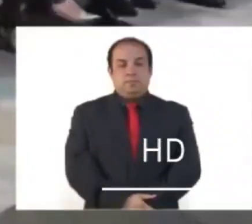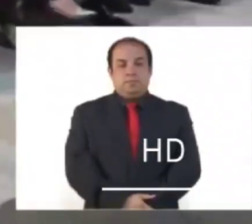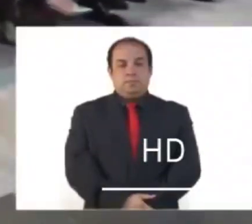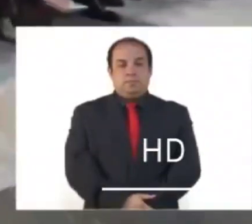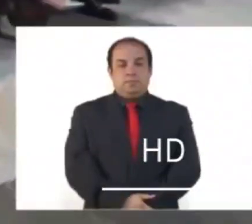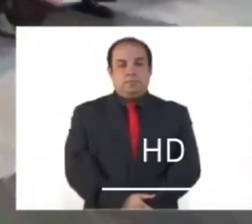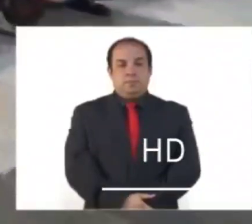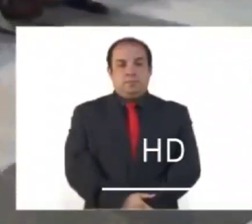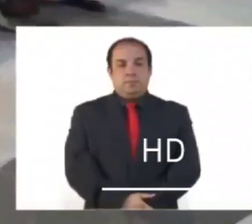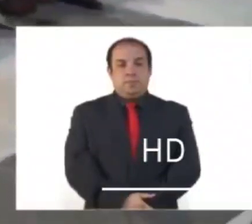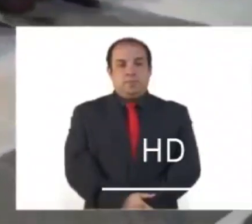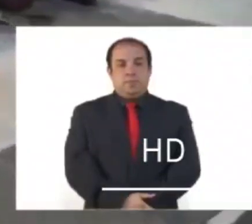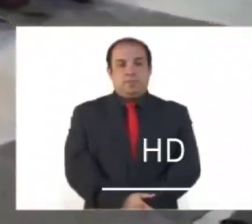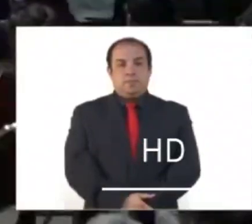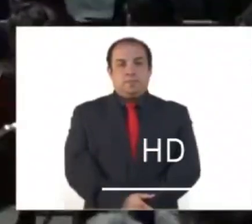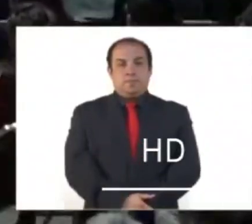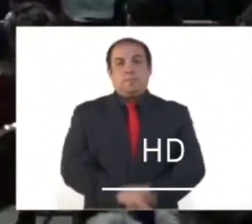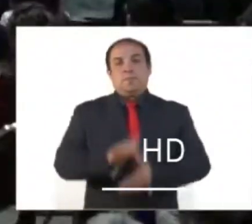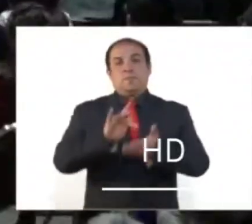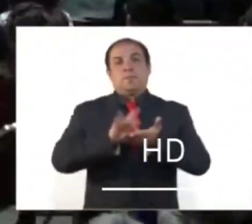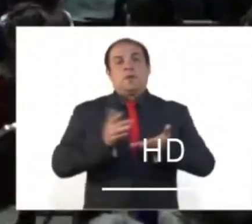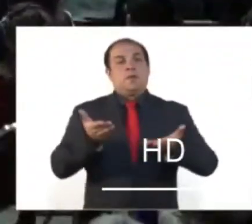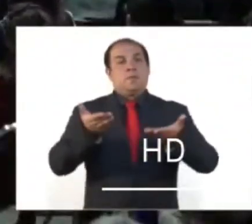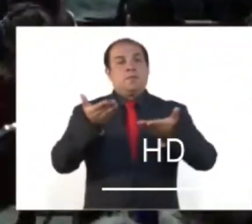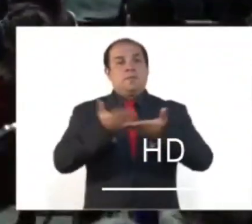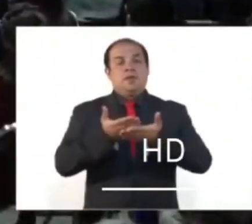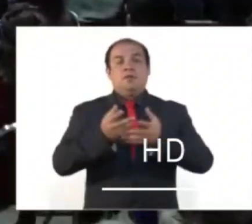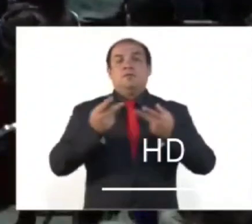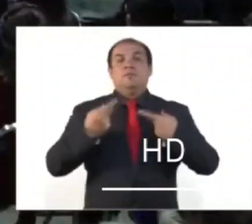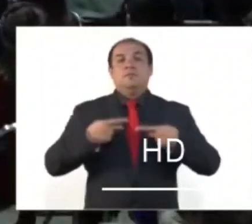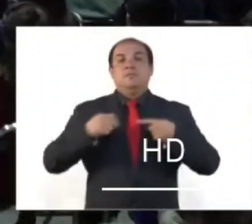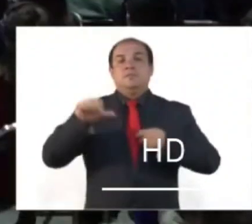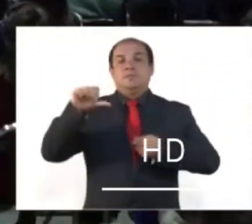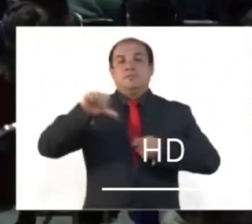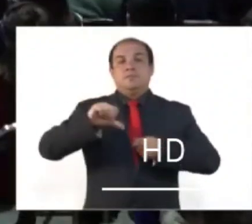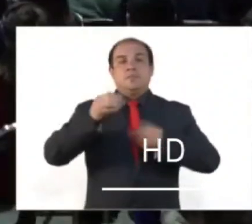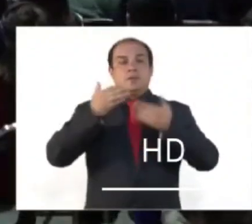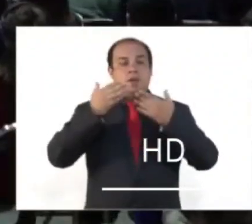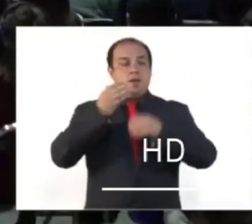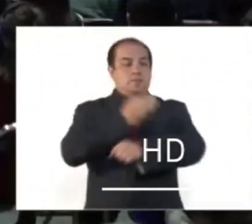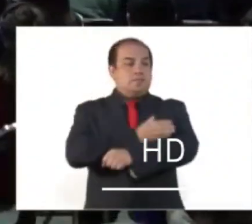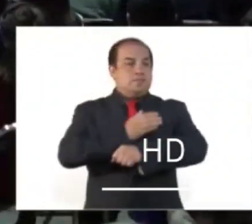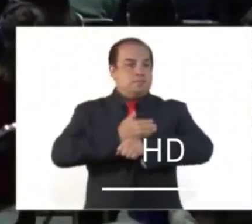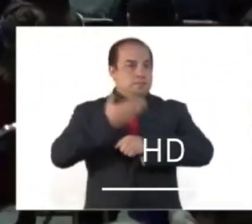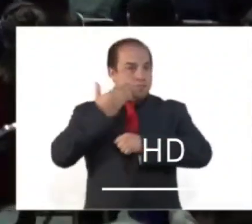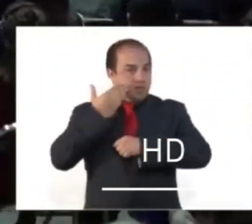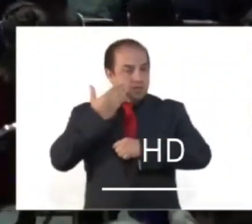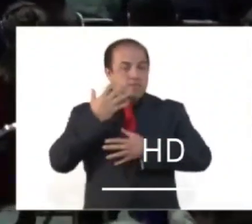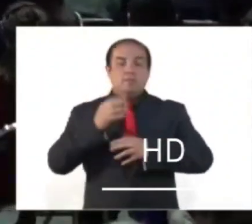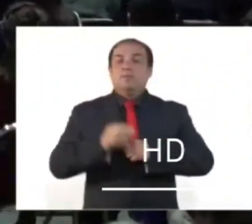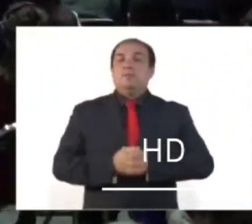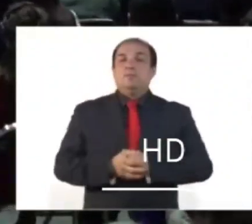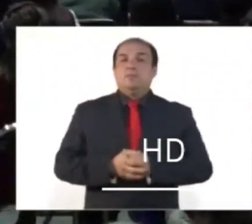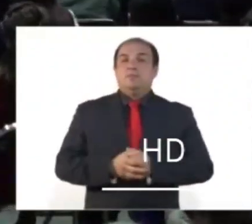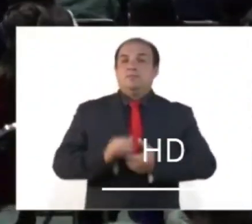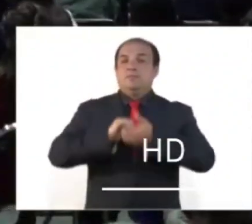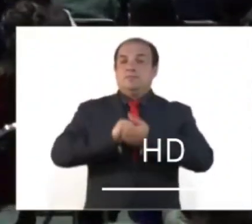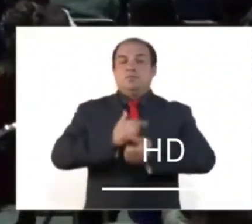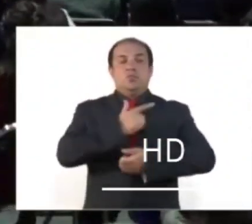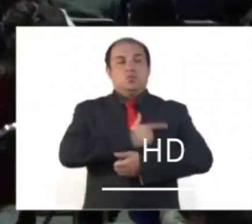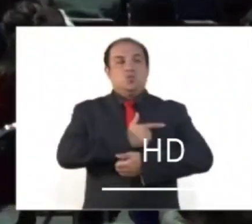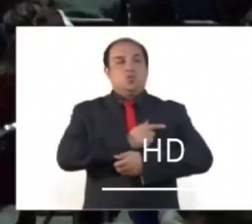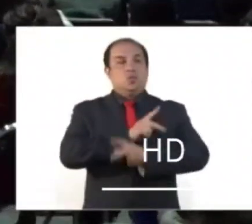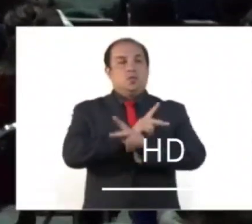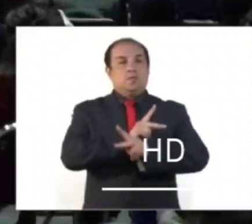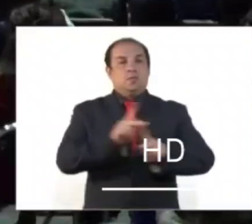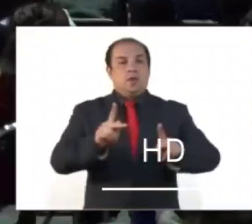Del mismo modo, agradecemos contar con la gentil presencia de todas las personas que amablemente nos acompañan en este acto, saludando con mucho gusto a las y